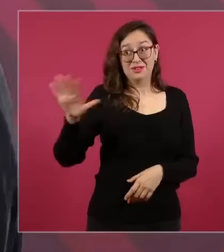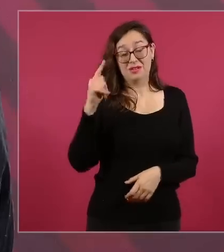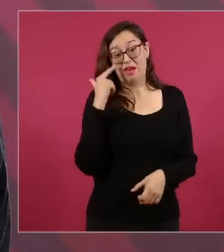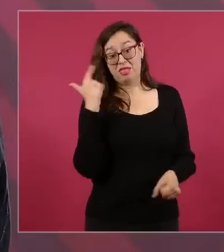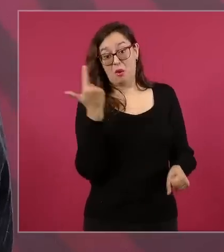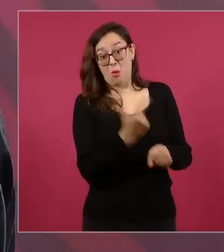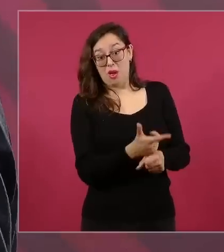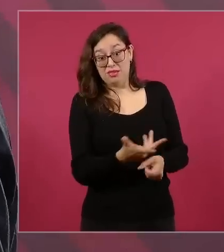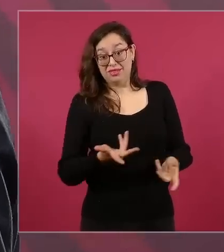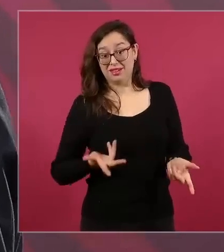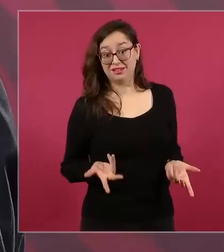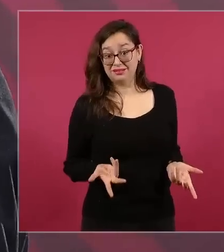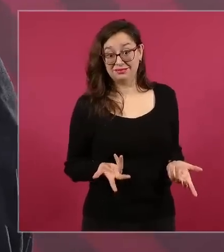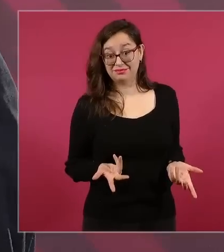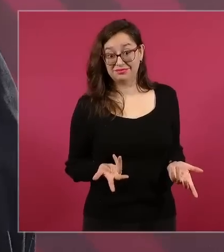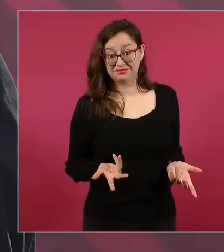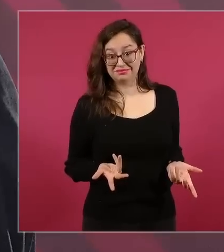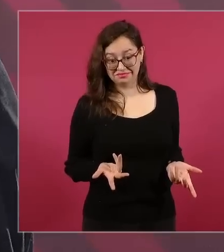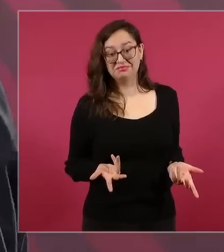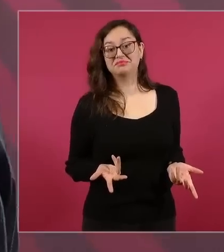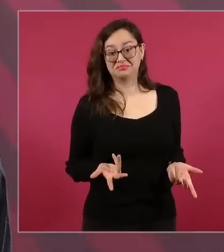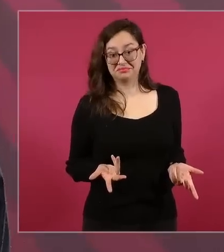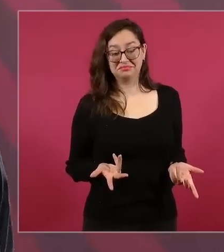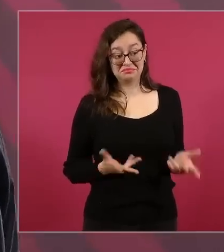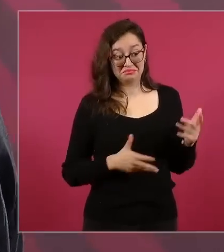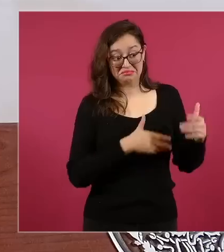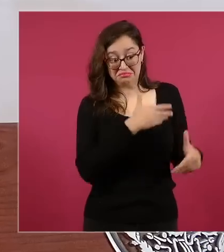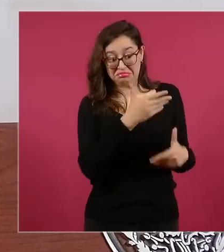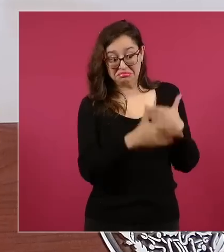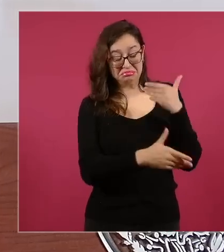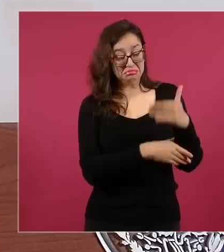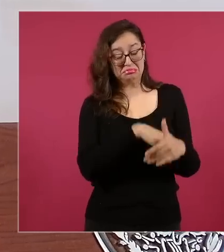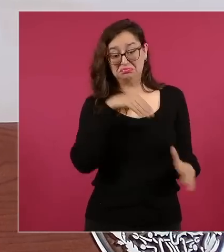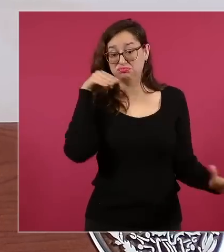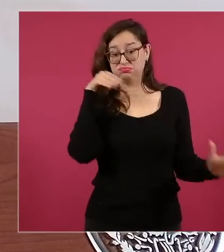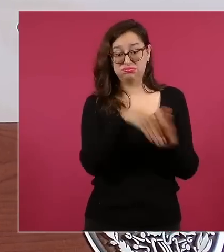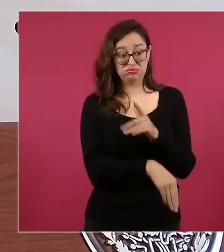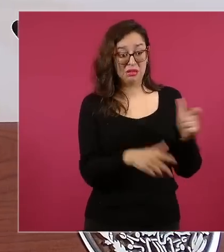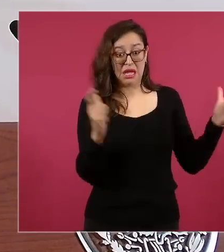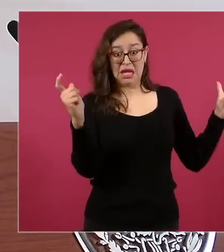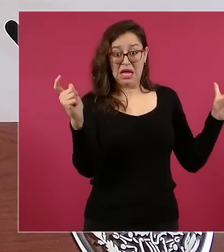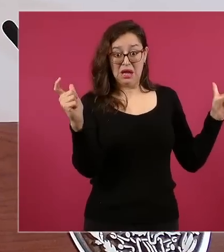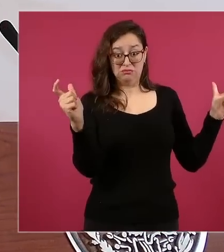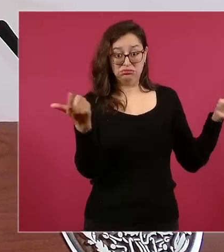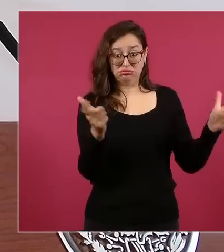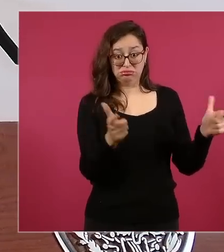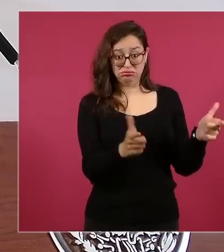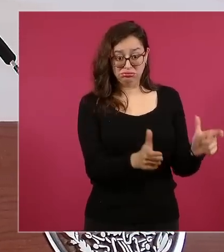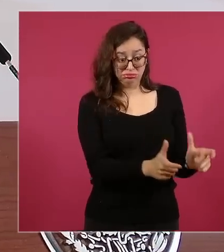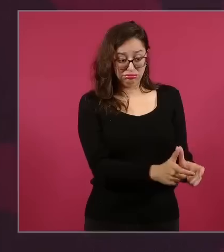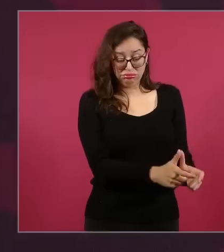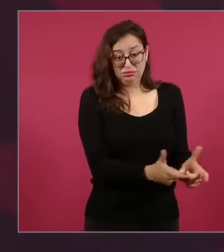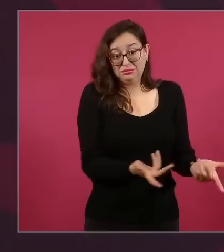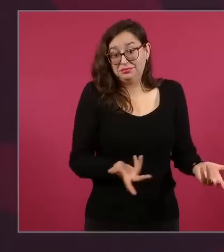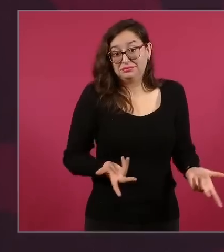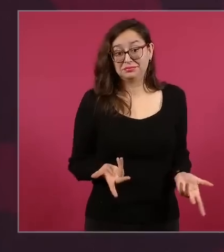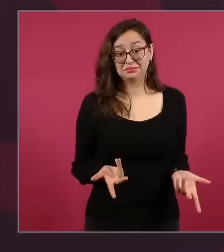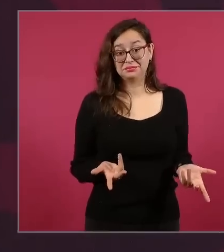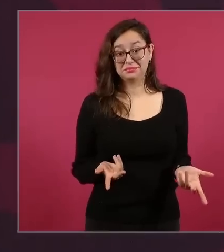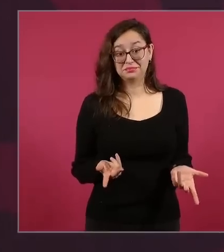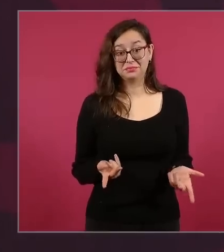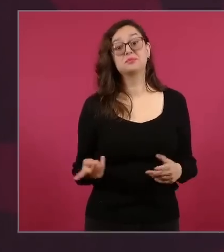los resultados han sido pésimos, porque en política también, hablando de